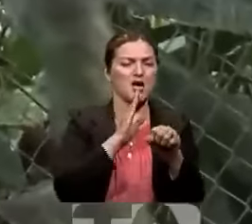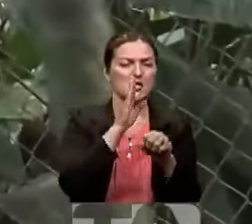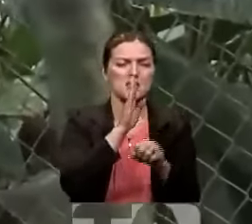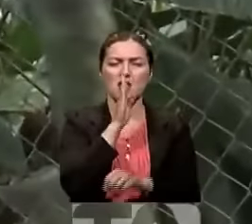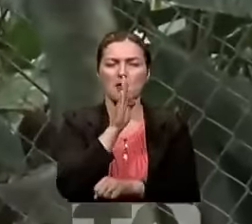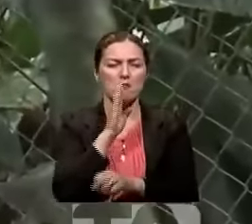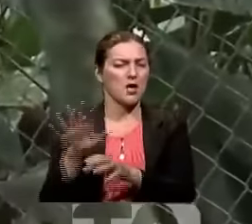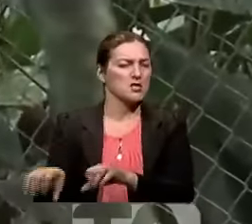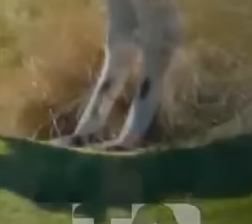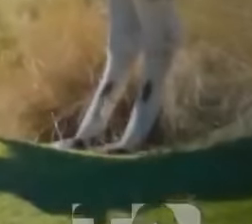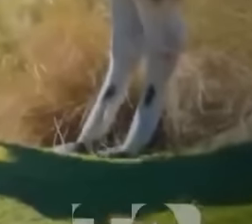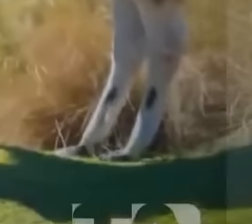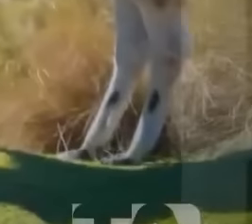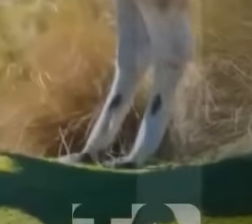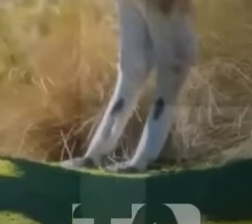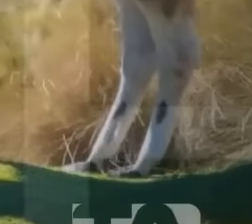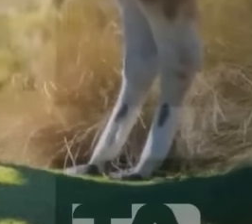ejemplares.